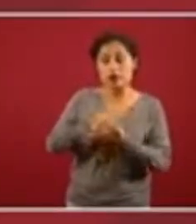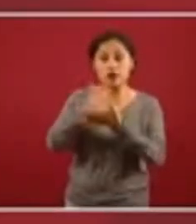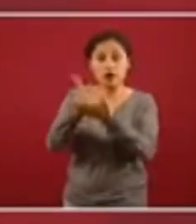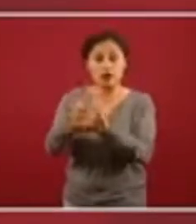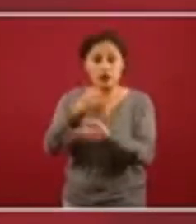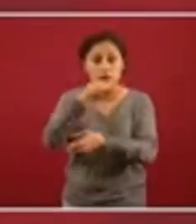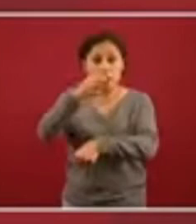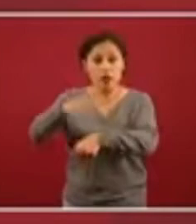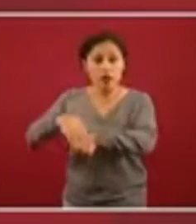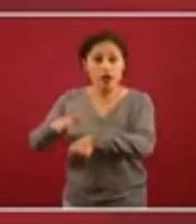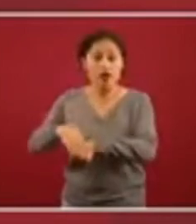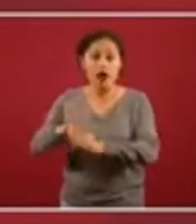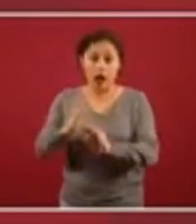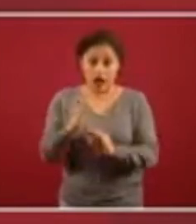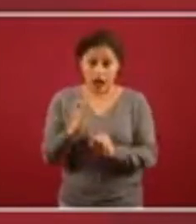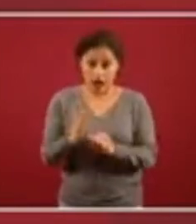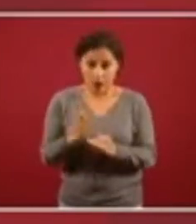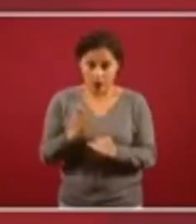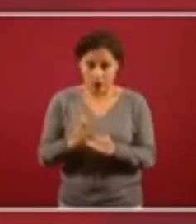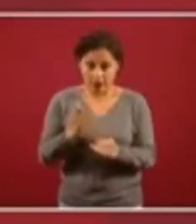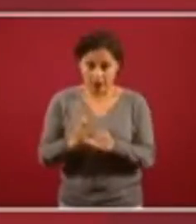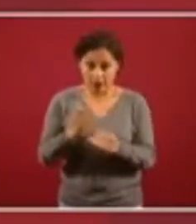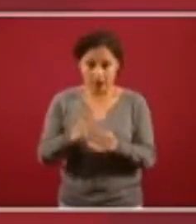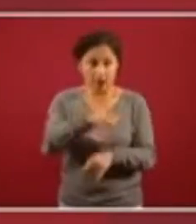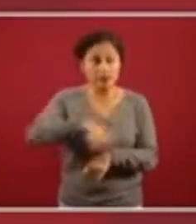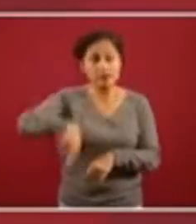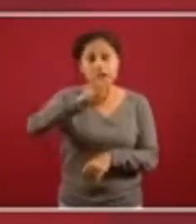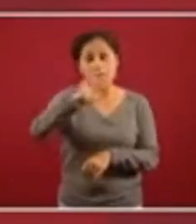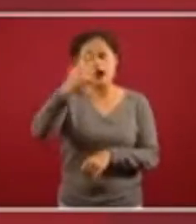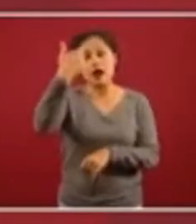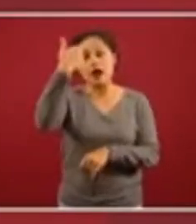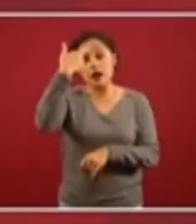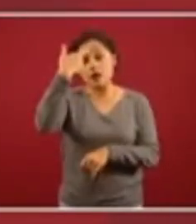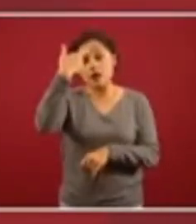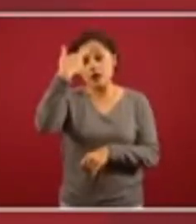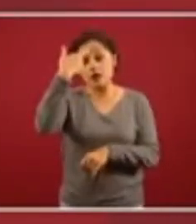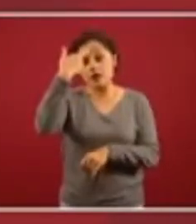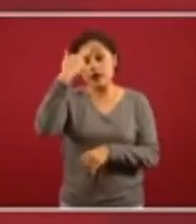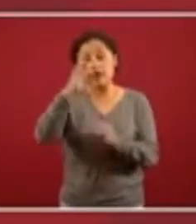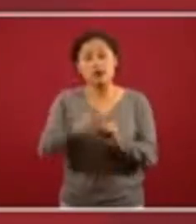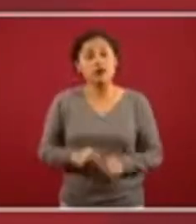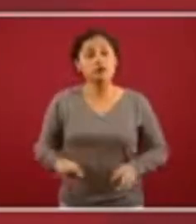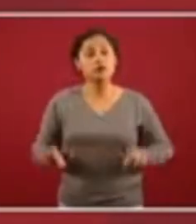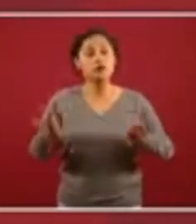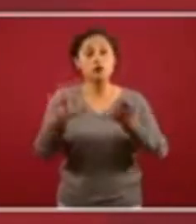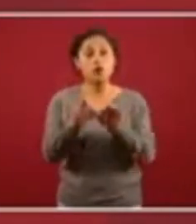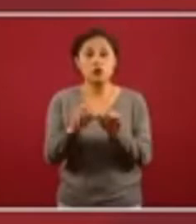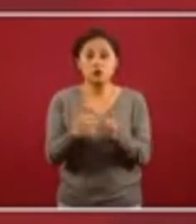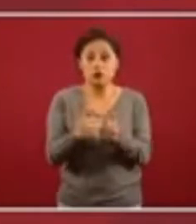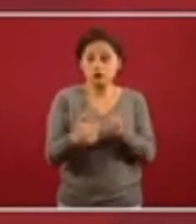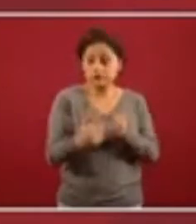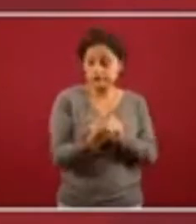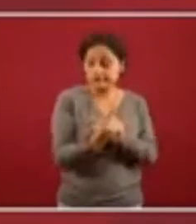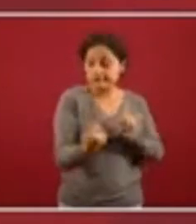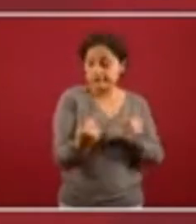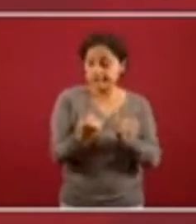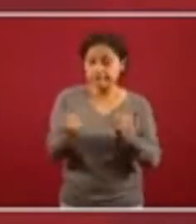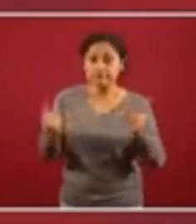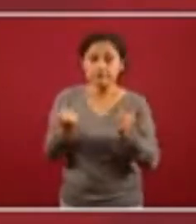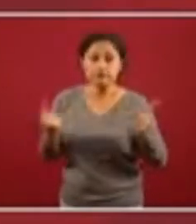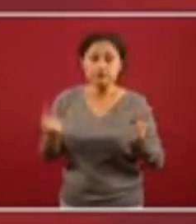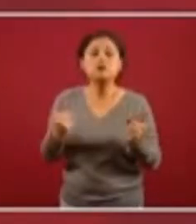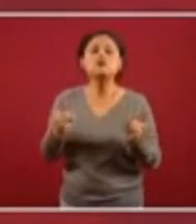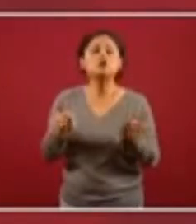que lo recuerde la población, la medida masiva de distanciamiento social que se puede resumir con quédate en